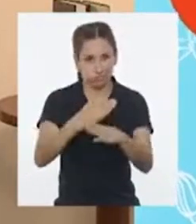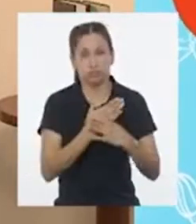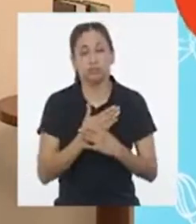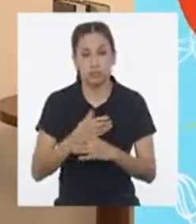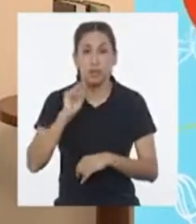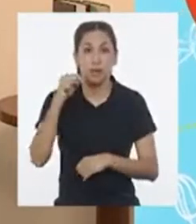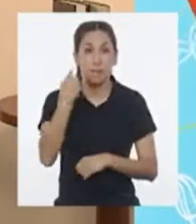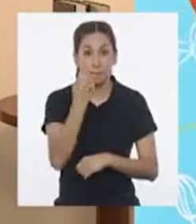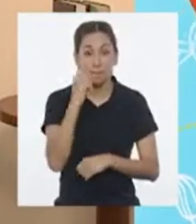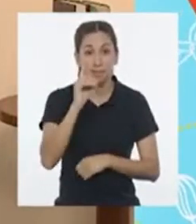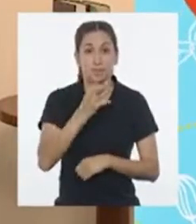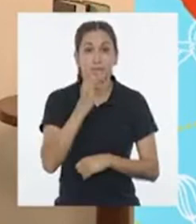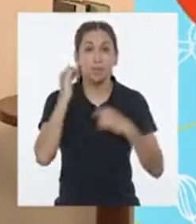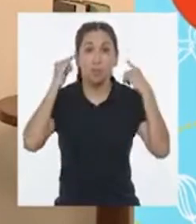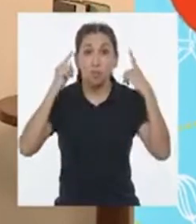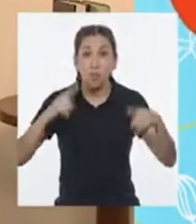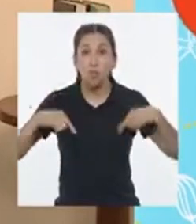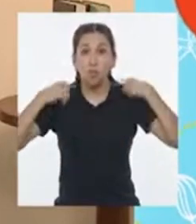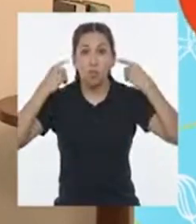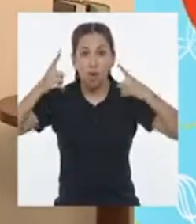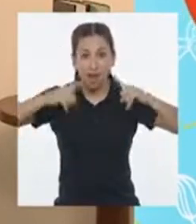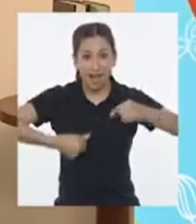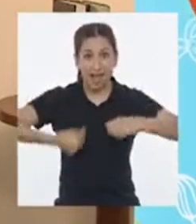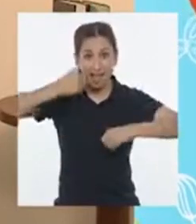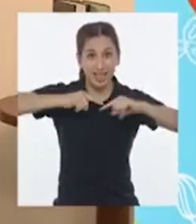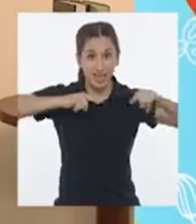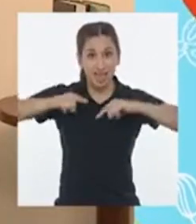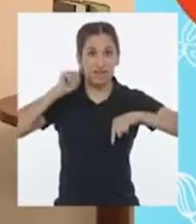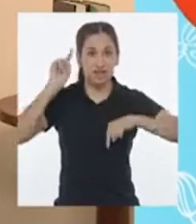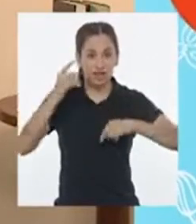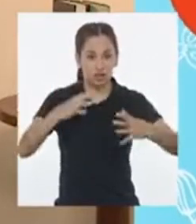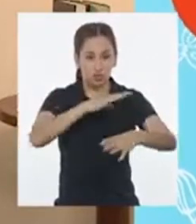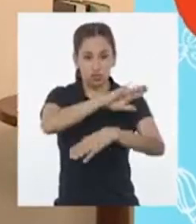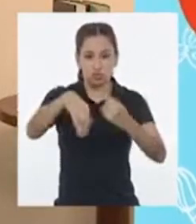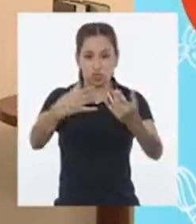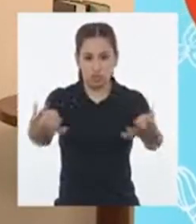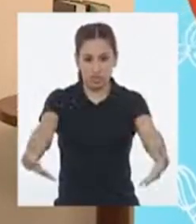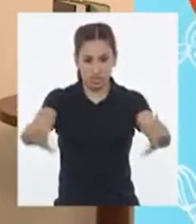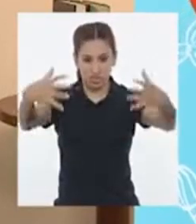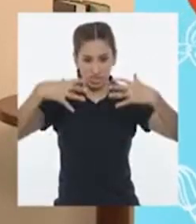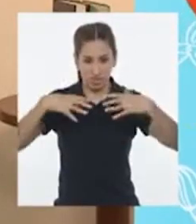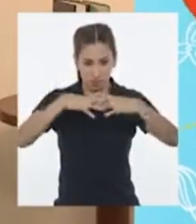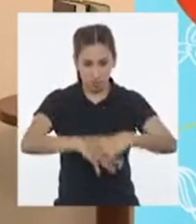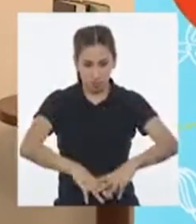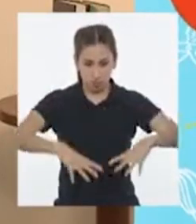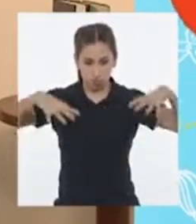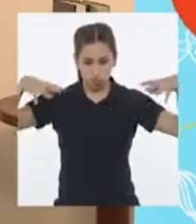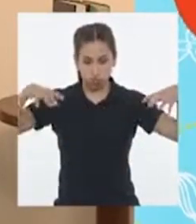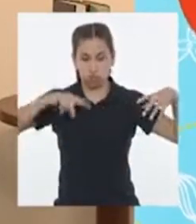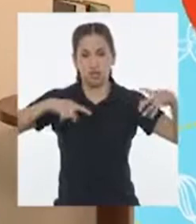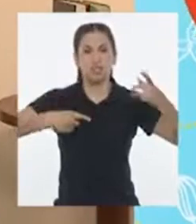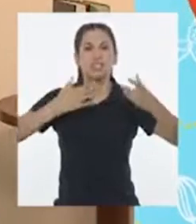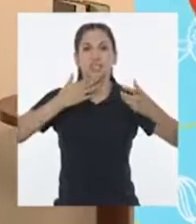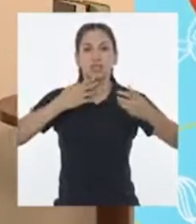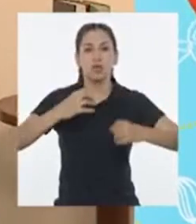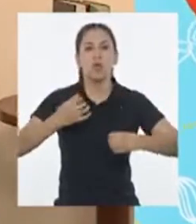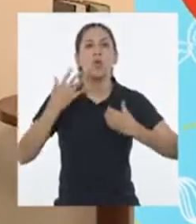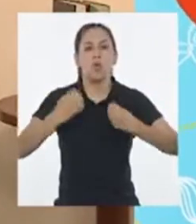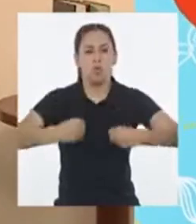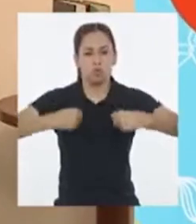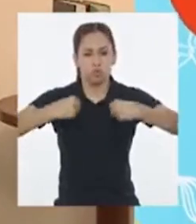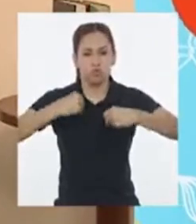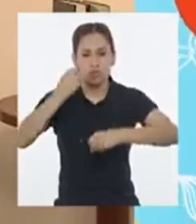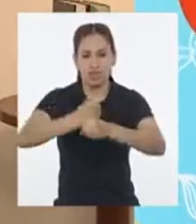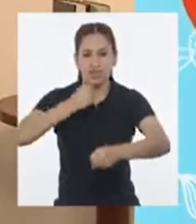primer término, el curaca era el administrador de estos bienes que eran producidos por